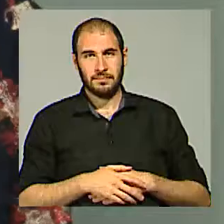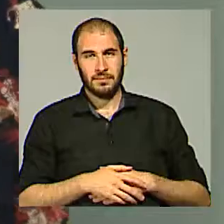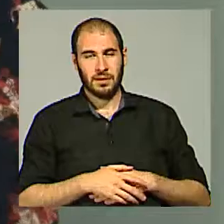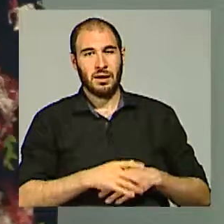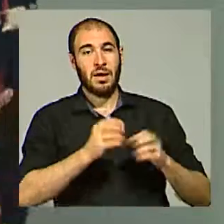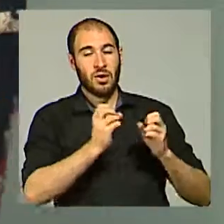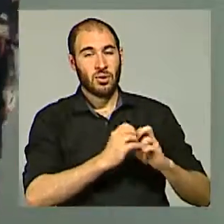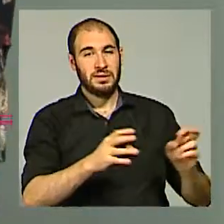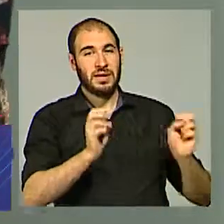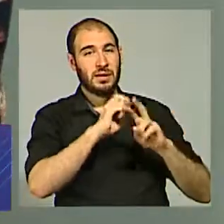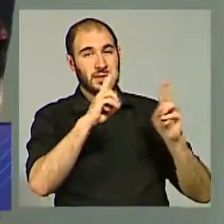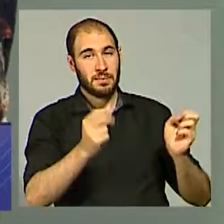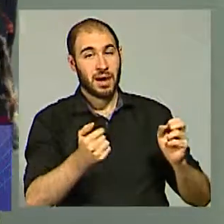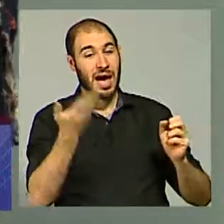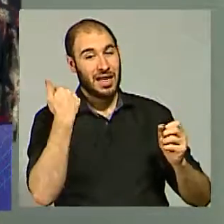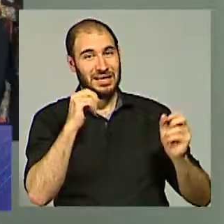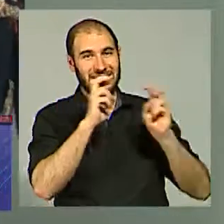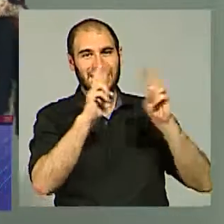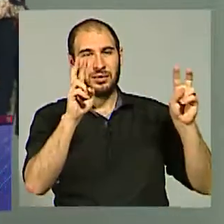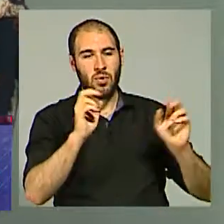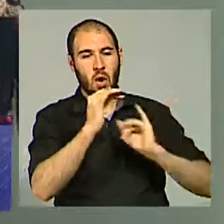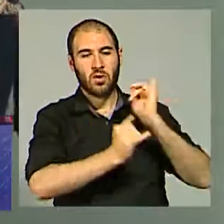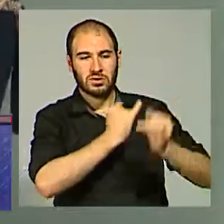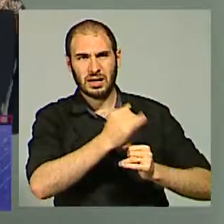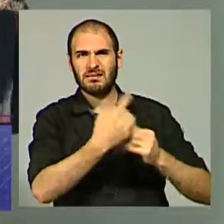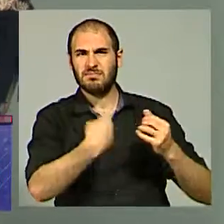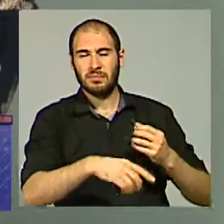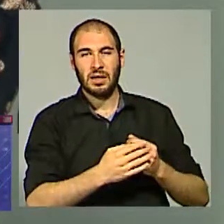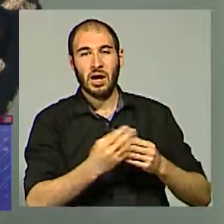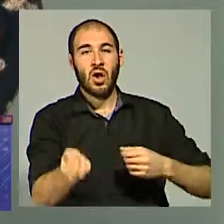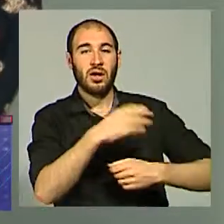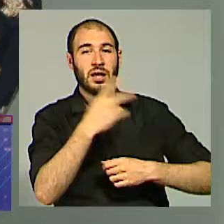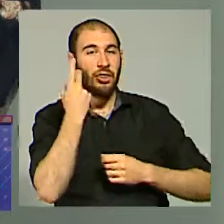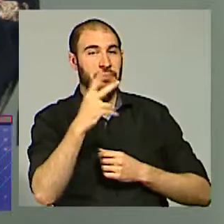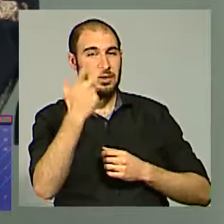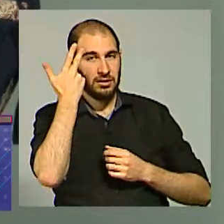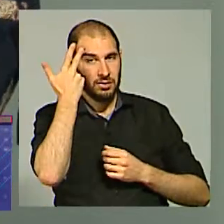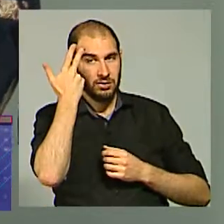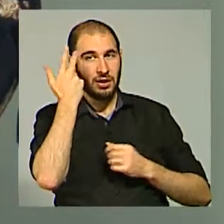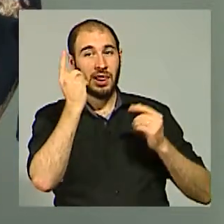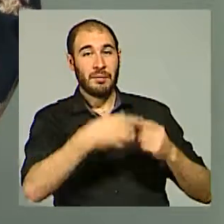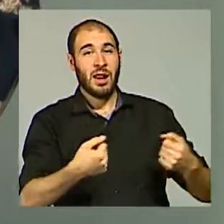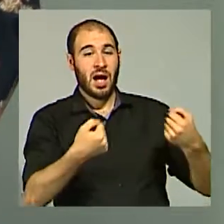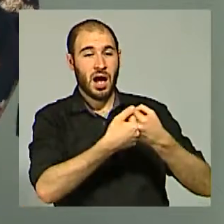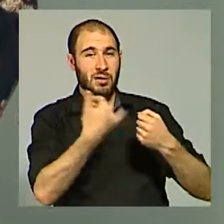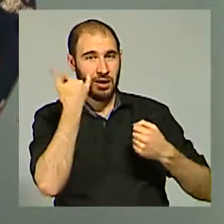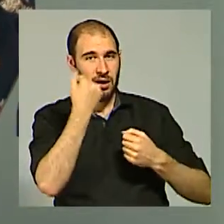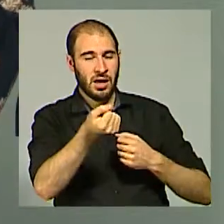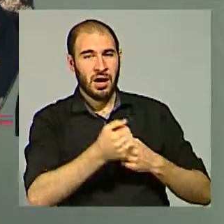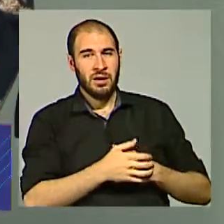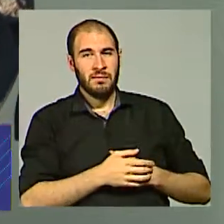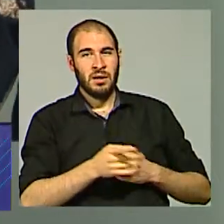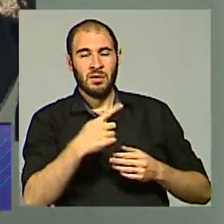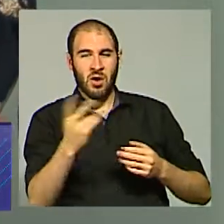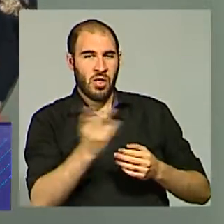estamos hablando uno de los temas que estaban en nuestros títulos lo que tiene que ver con la cosecha de 2018 y el acuerdo que ya han de algún